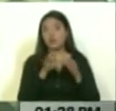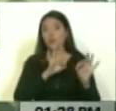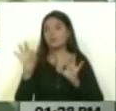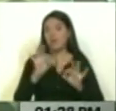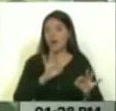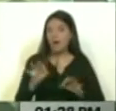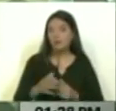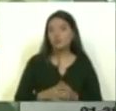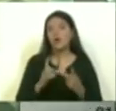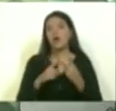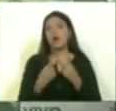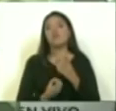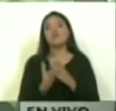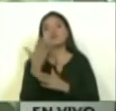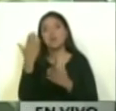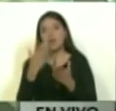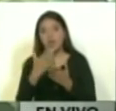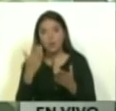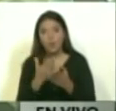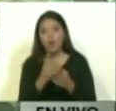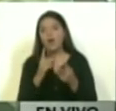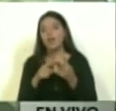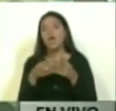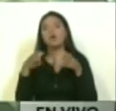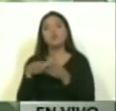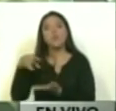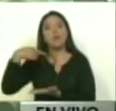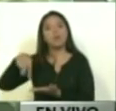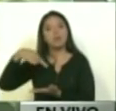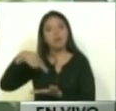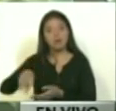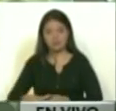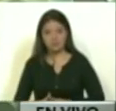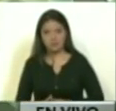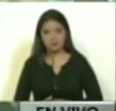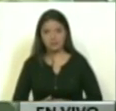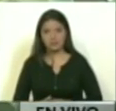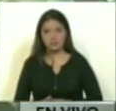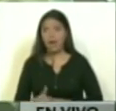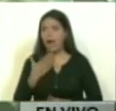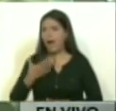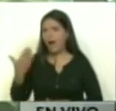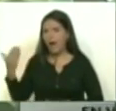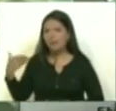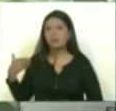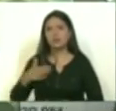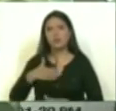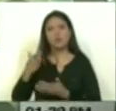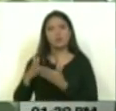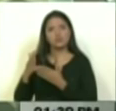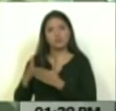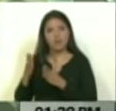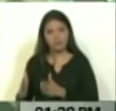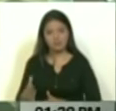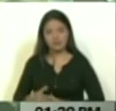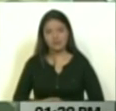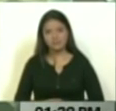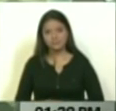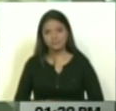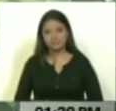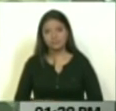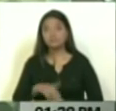a fundar la escuela, a fundar los grupos de danza, ¿no? En la época de nosotros era la estudiantina. A